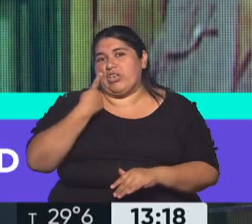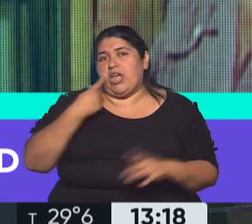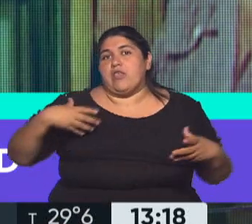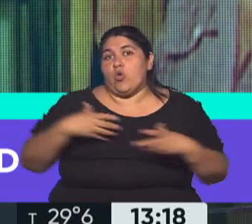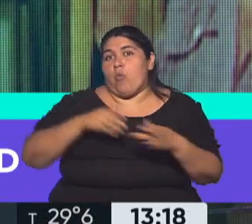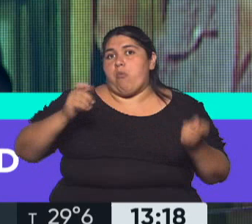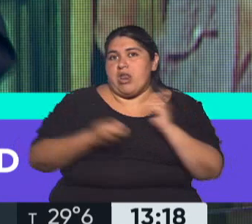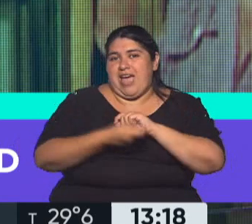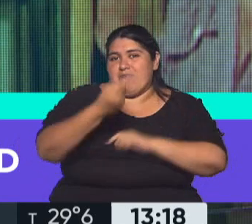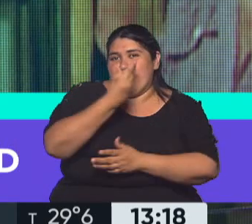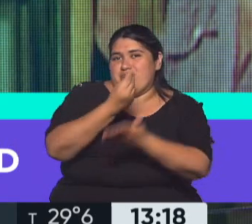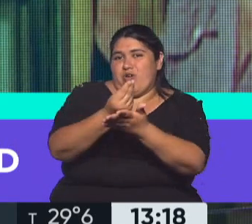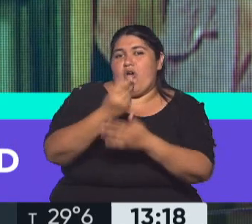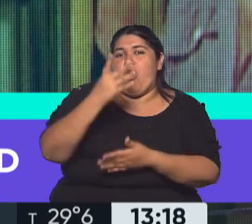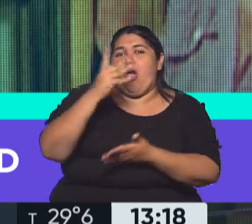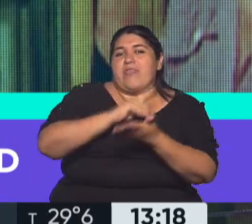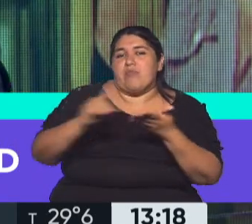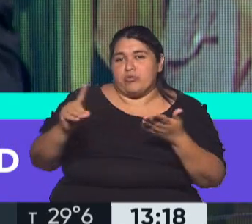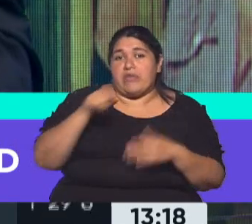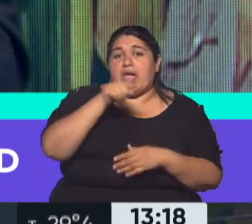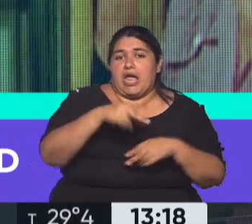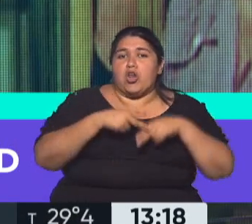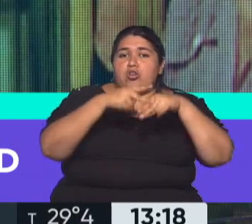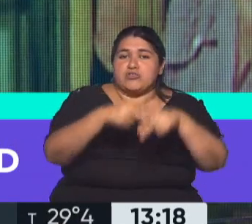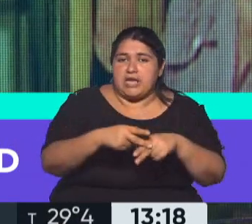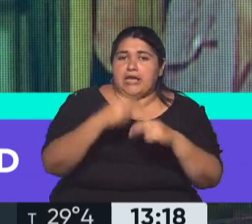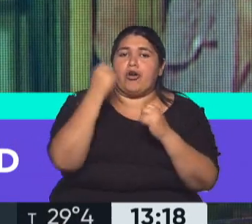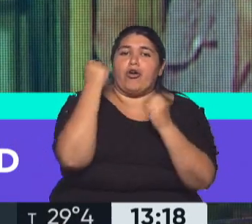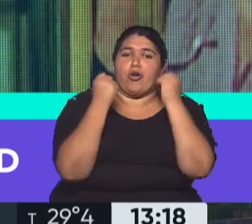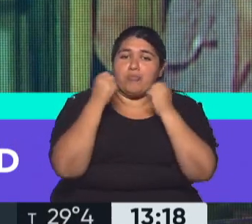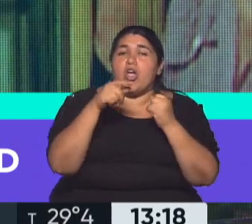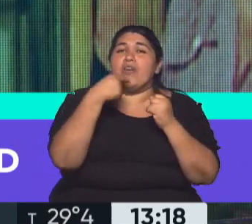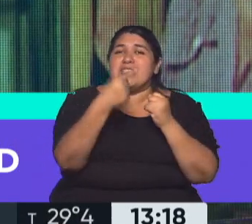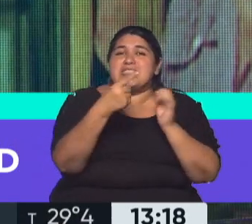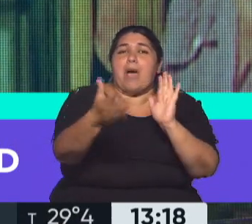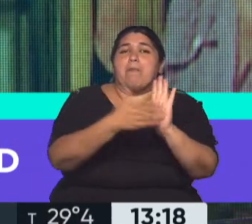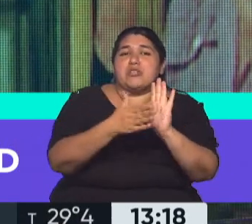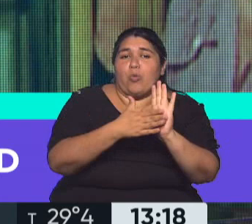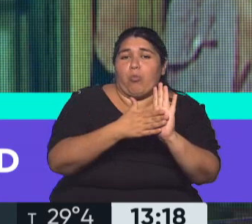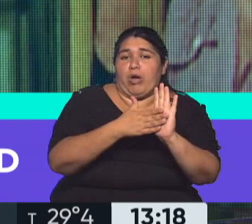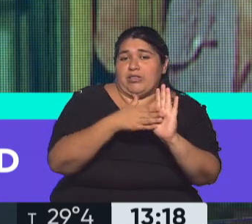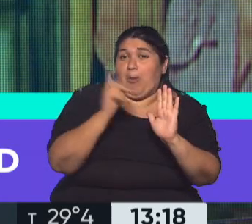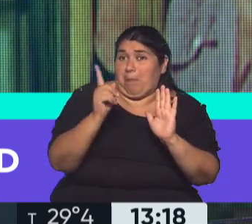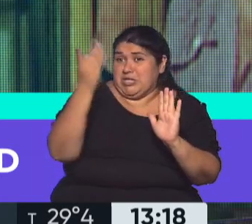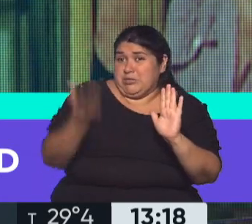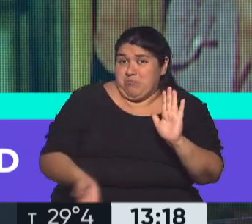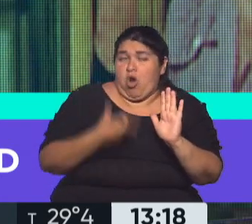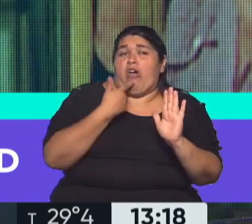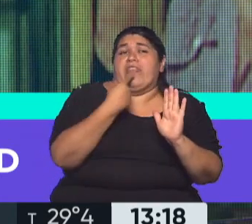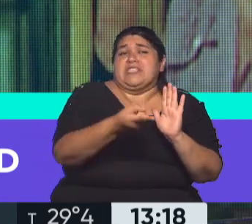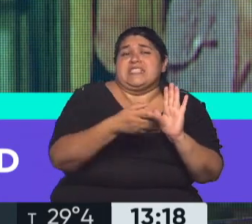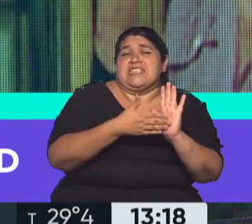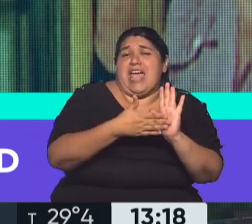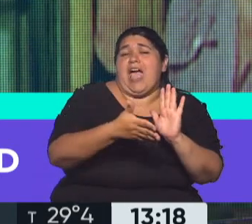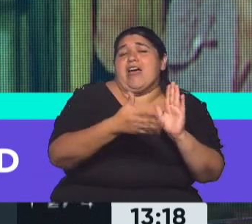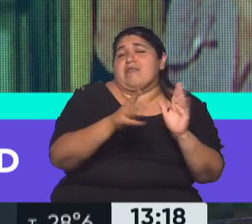Cambio. Y el que da consejos sobre economía y dice Claro. que este presupuesto era un mamarracho. El mismo López Murphy. Pero